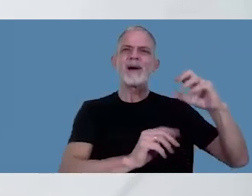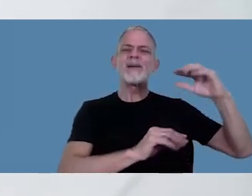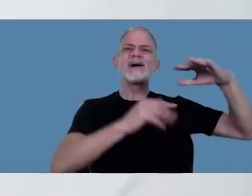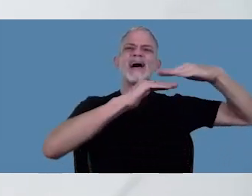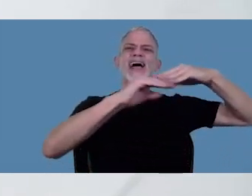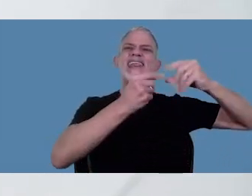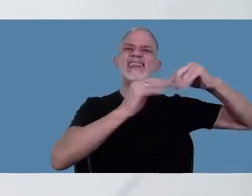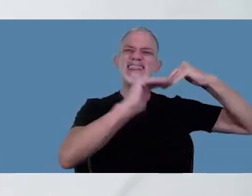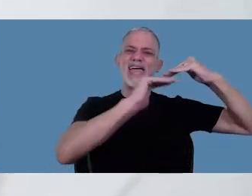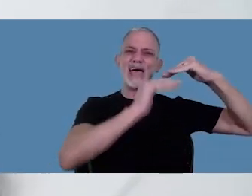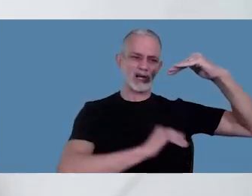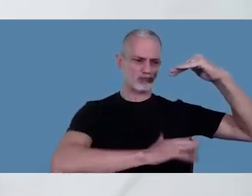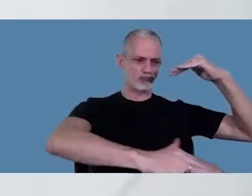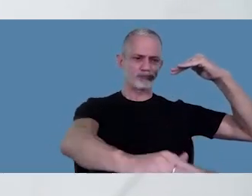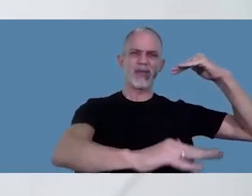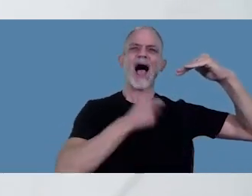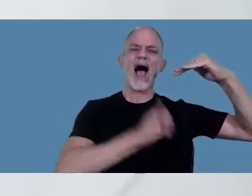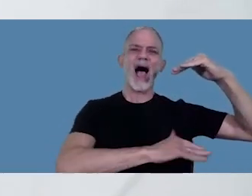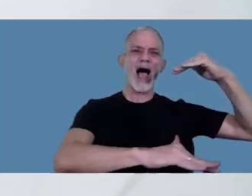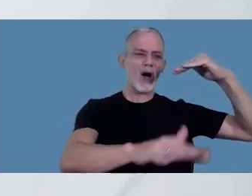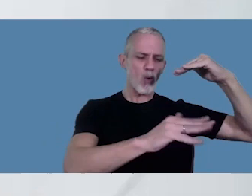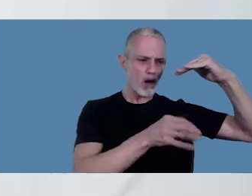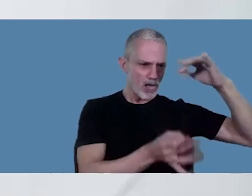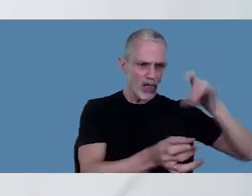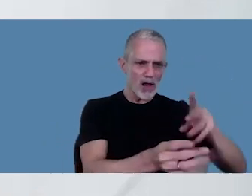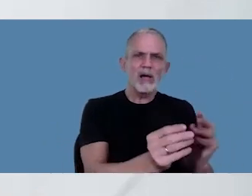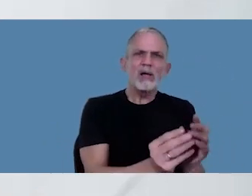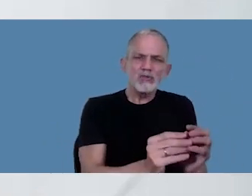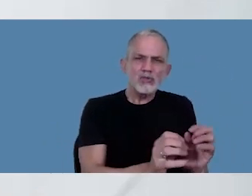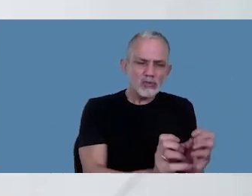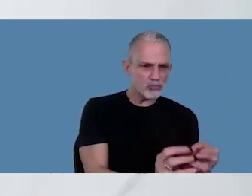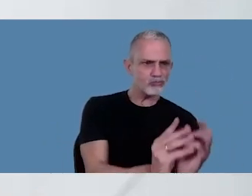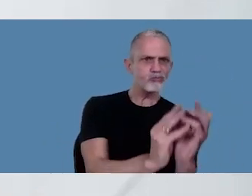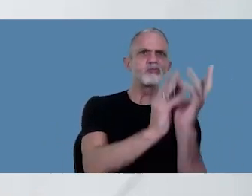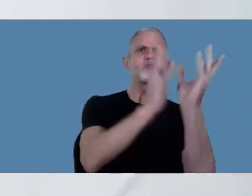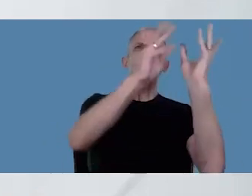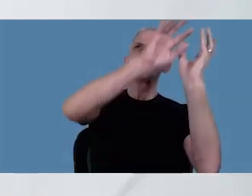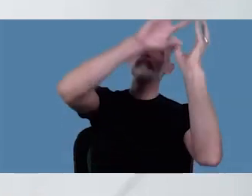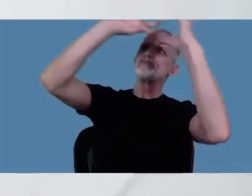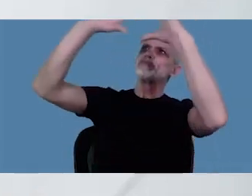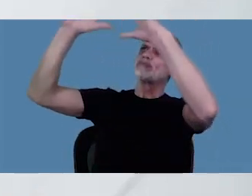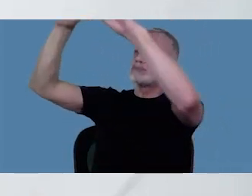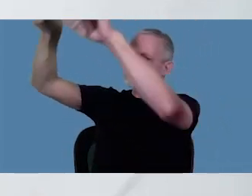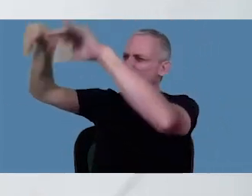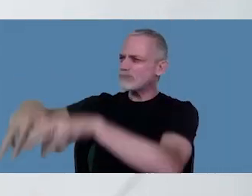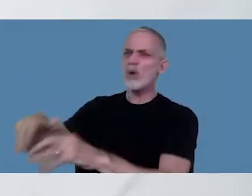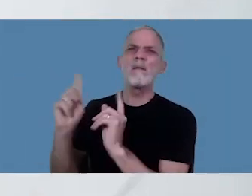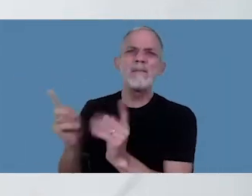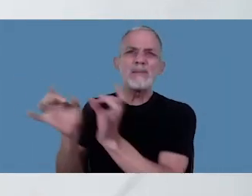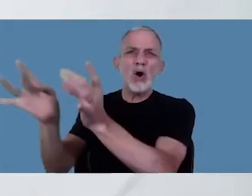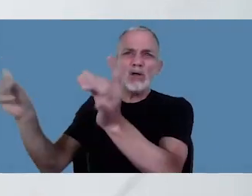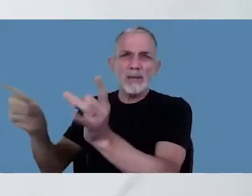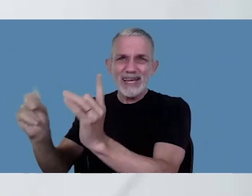de agua, y al evaporar se riega con lluvia ácida a los campos, y es lo que llevamos a nuestras